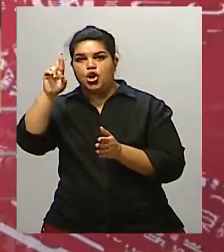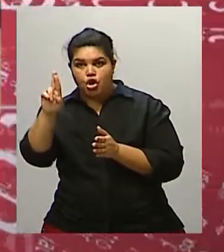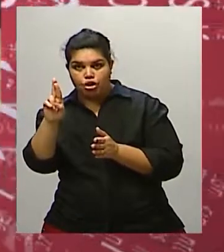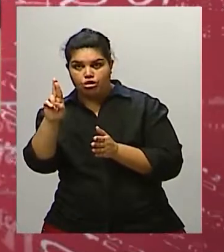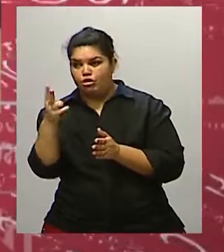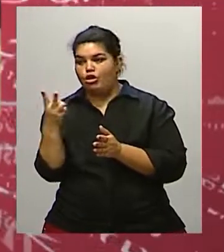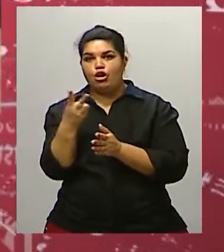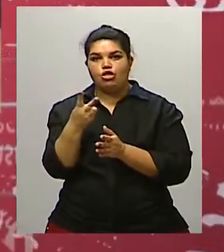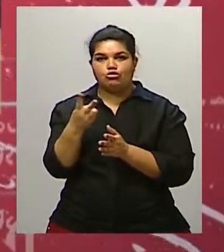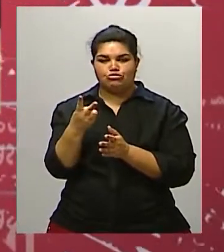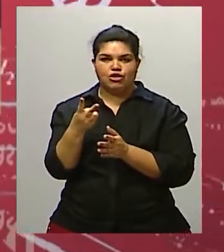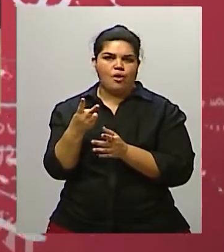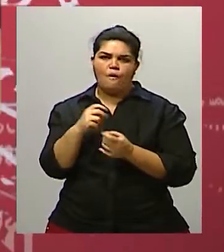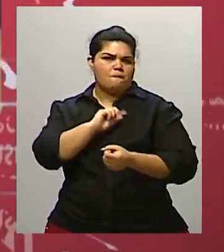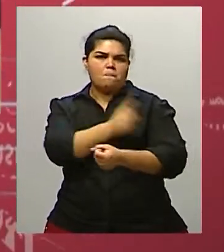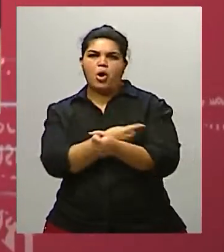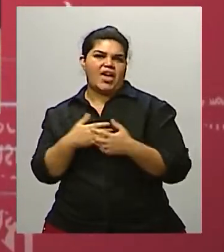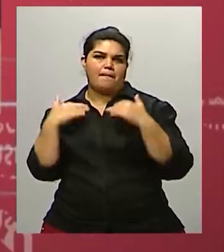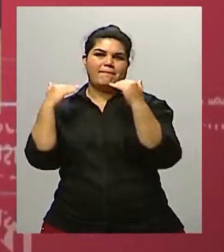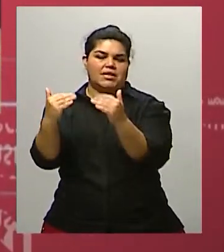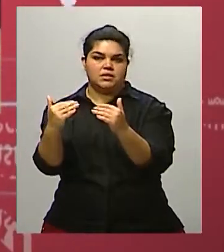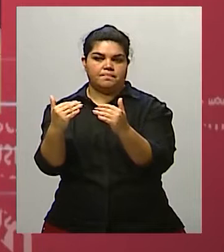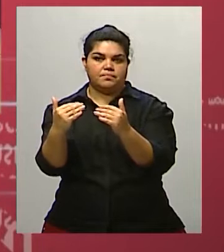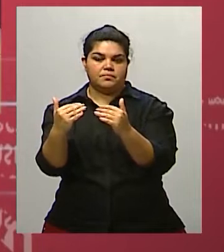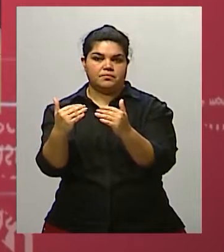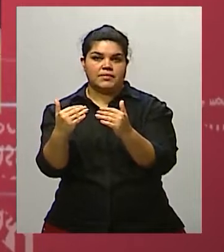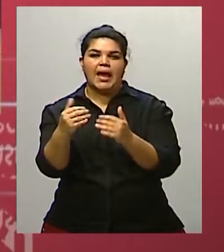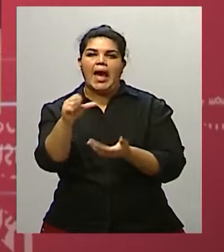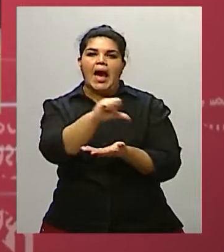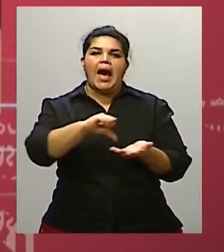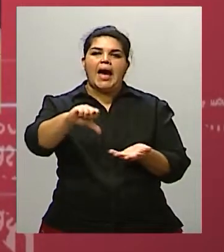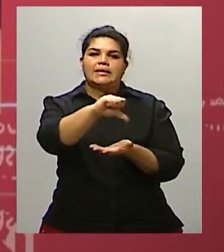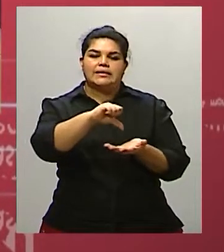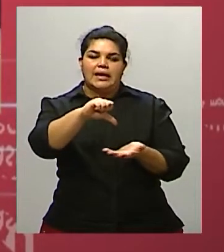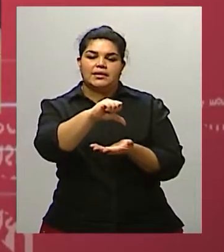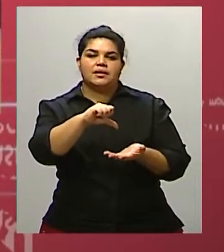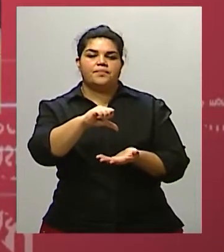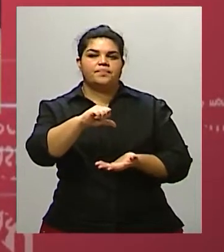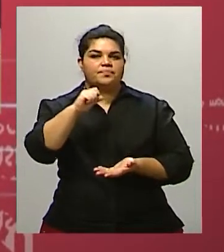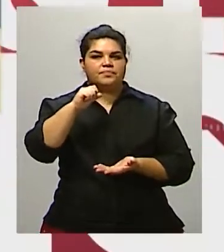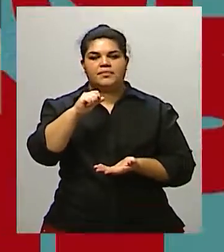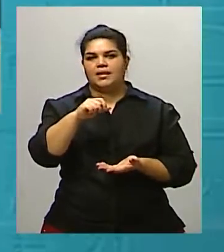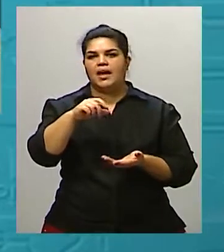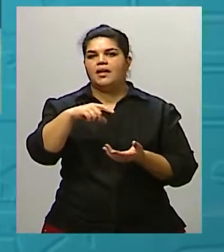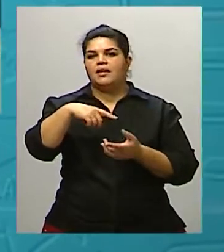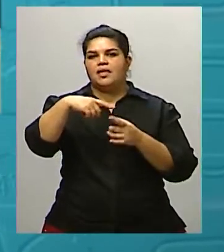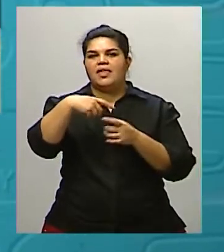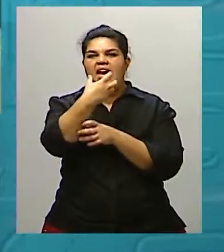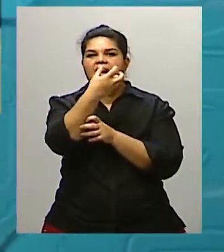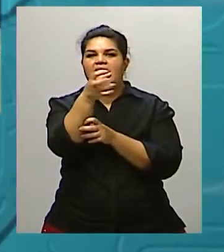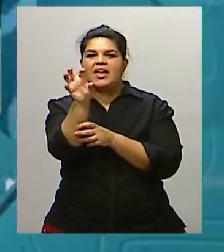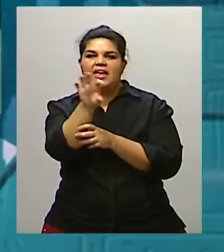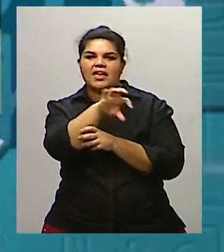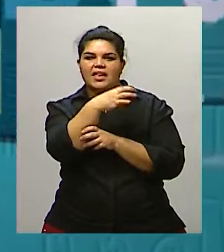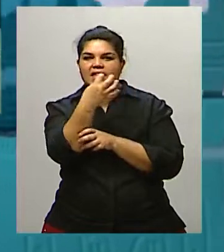monopolio. Claro. El aceite de girasol, hay una sola empresa que con distintas marcas es la que provee todo el aceite de girasol. Entonces no